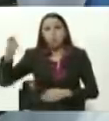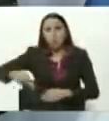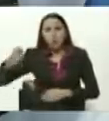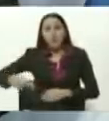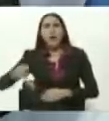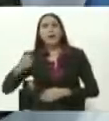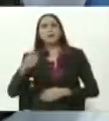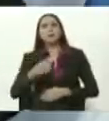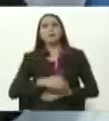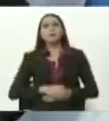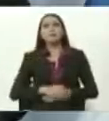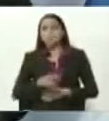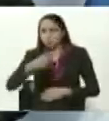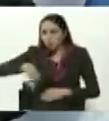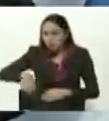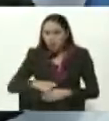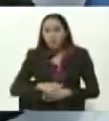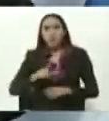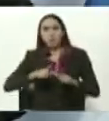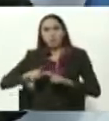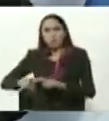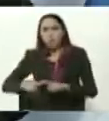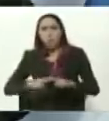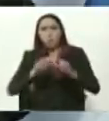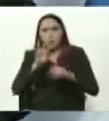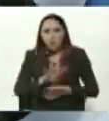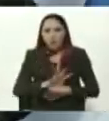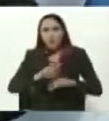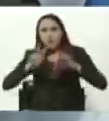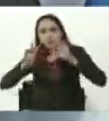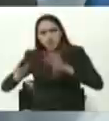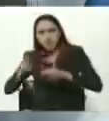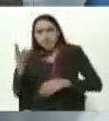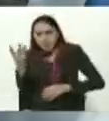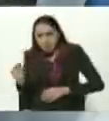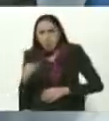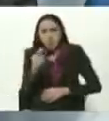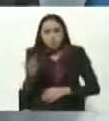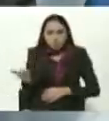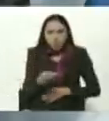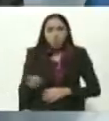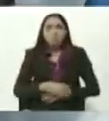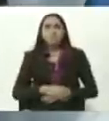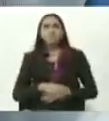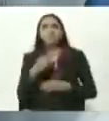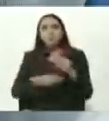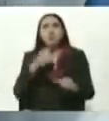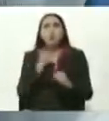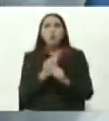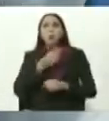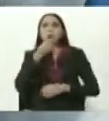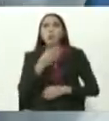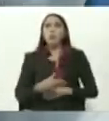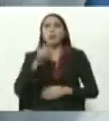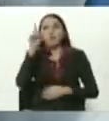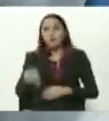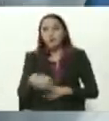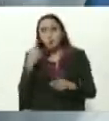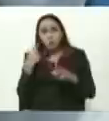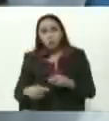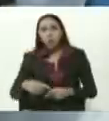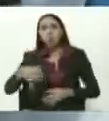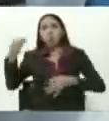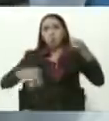ejemplar, fiscalías 4 y séptima con competencia plena en delitos comunes, al igual que los fiscales que lograron en el